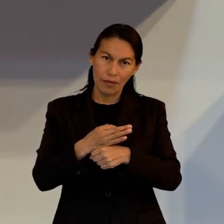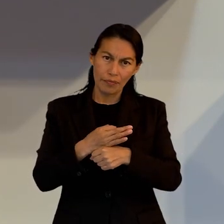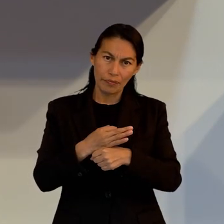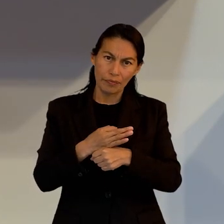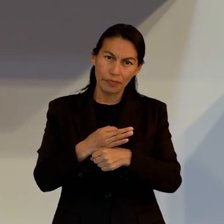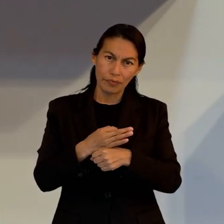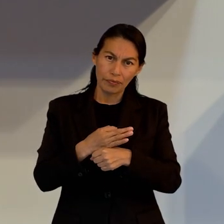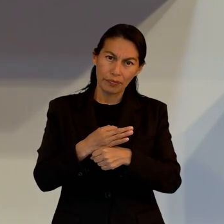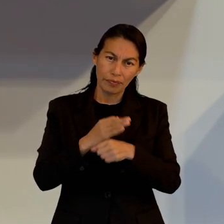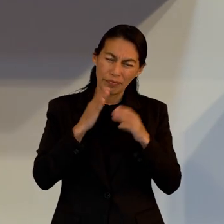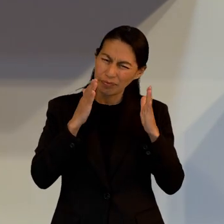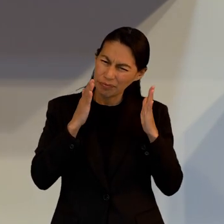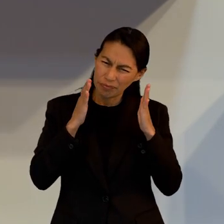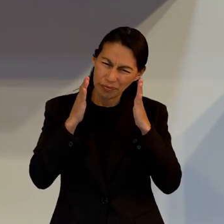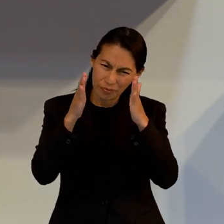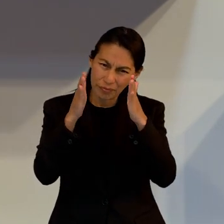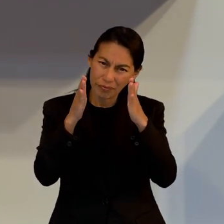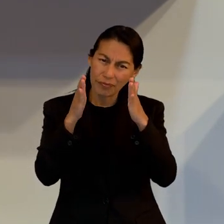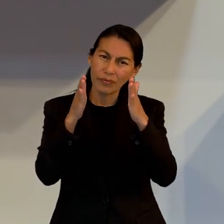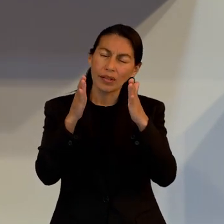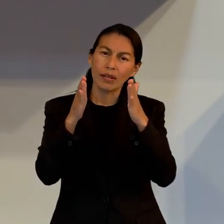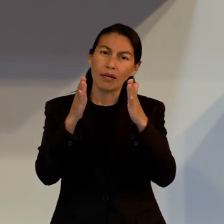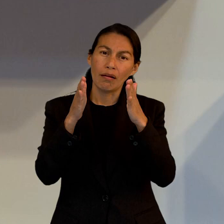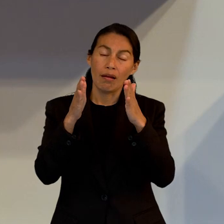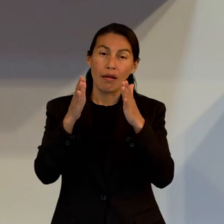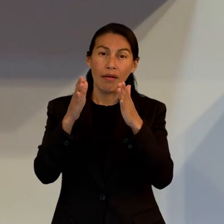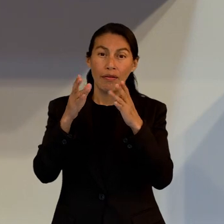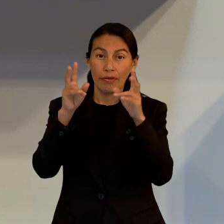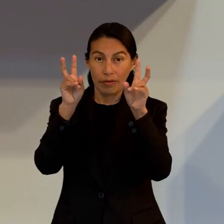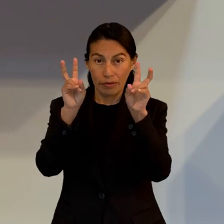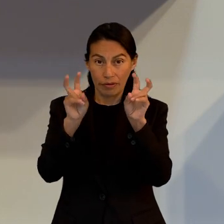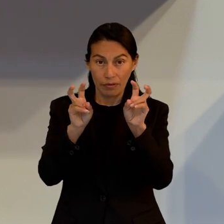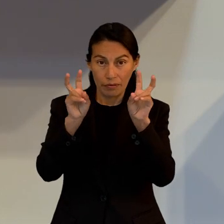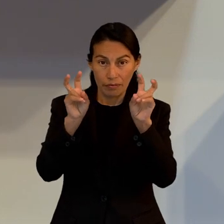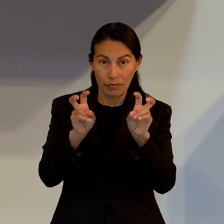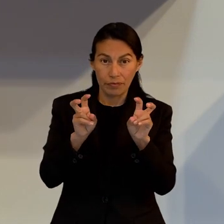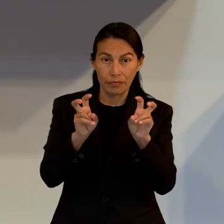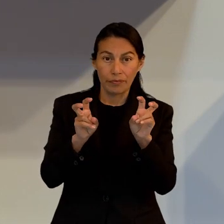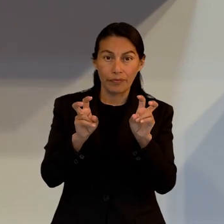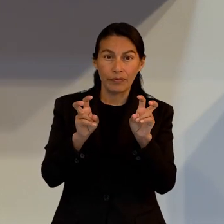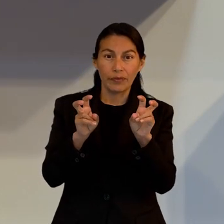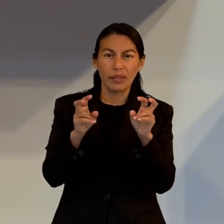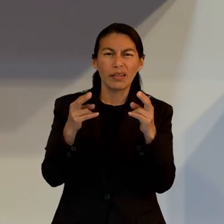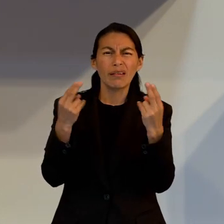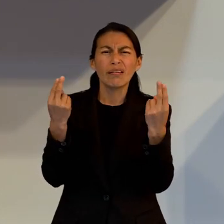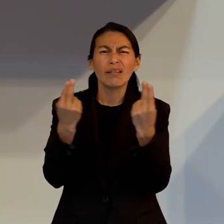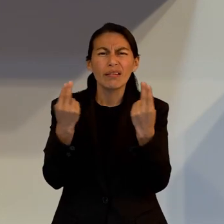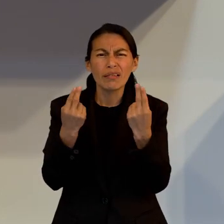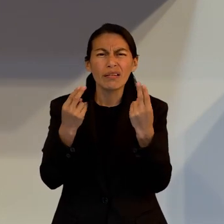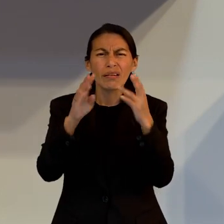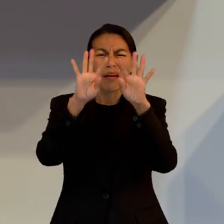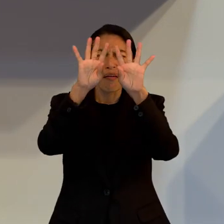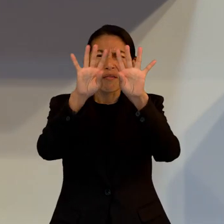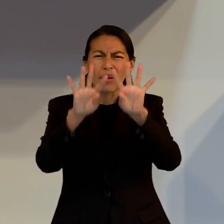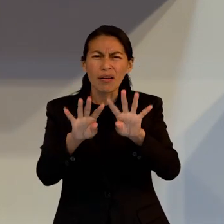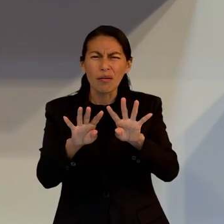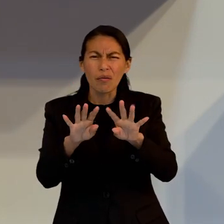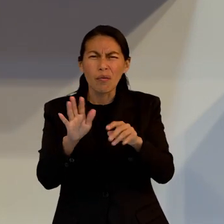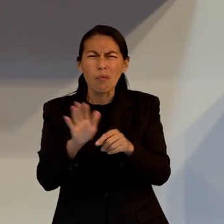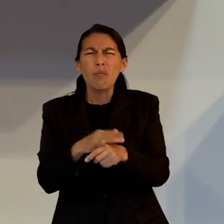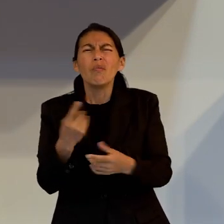vamos vamos a centrarnos en un tema la necesidad de un velo